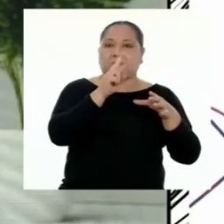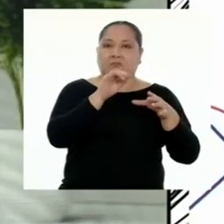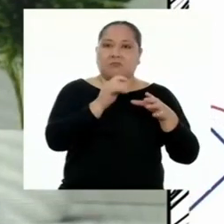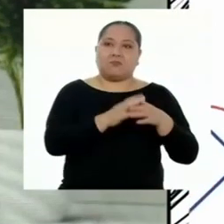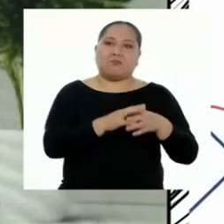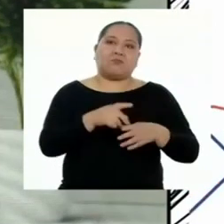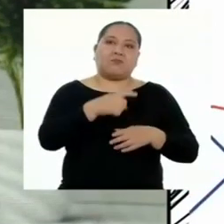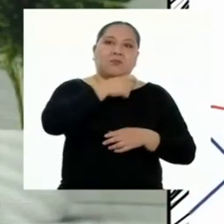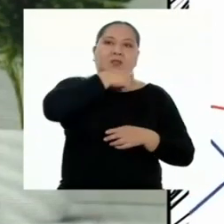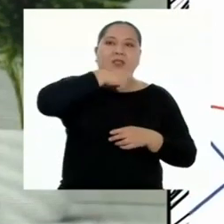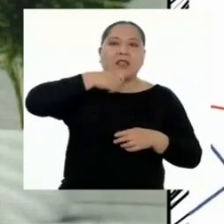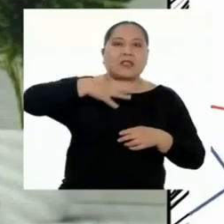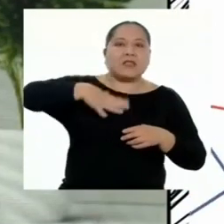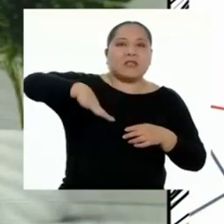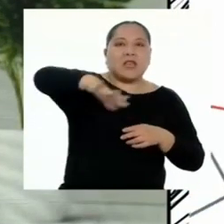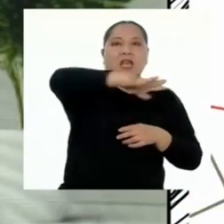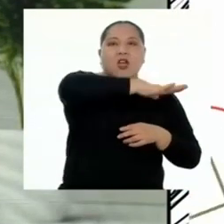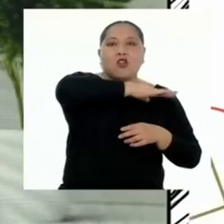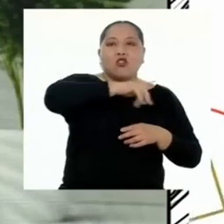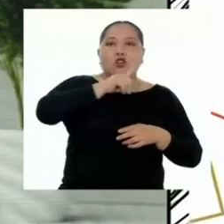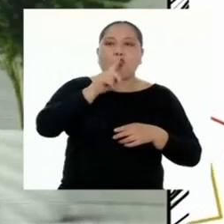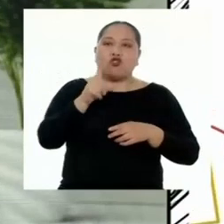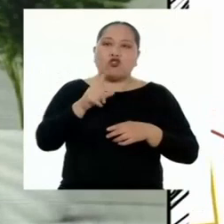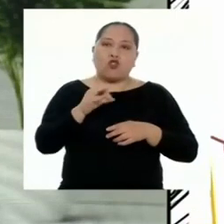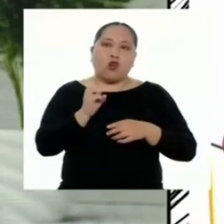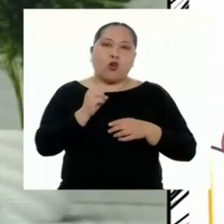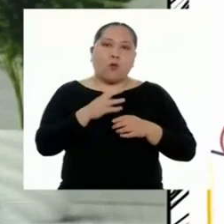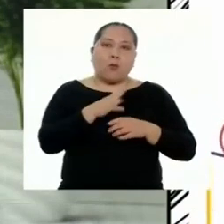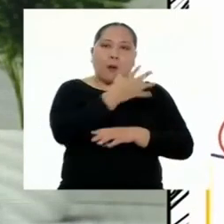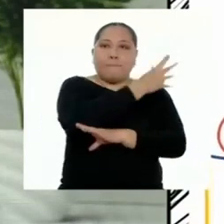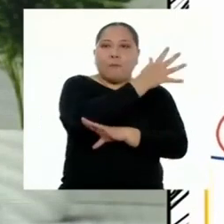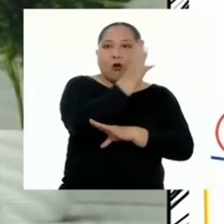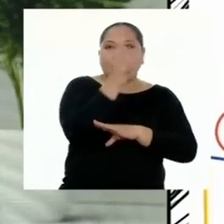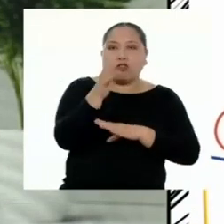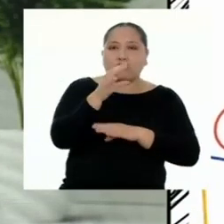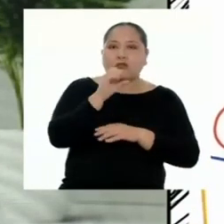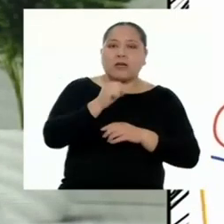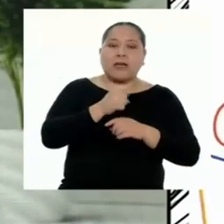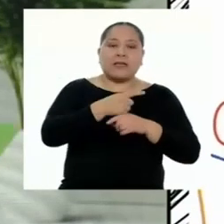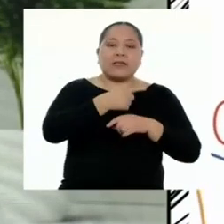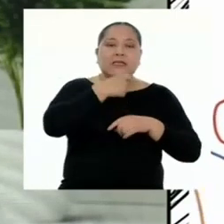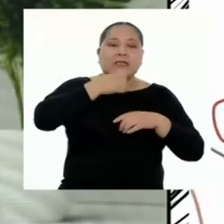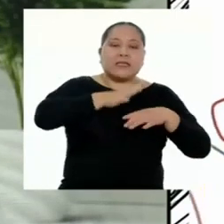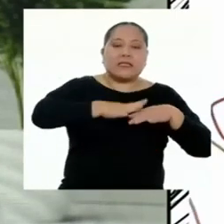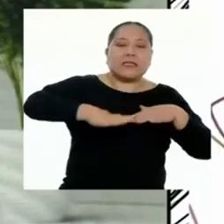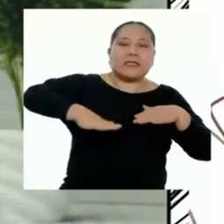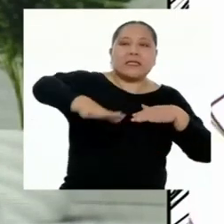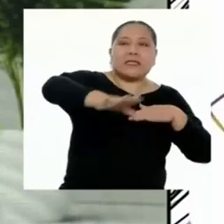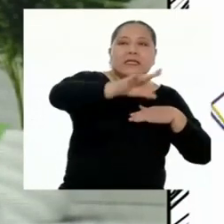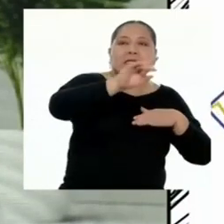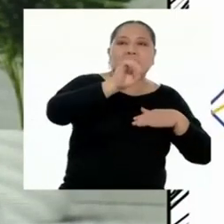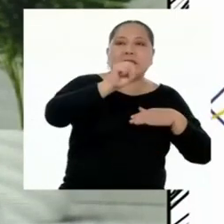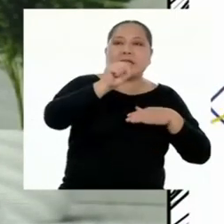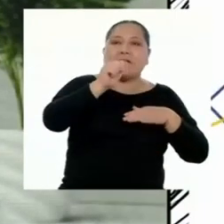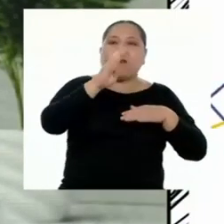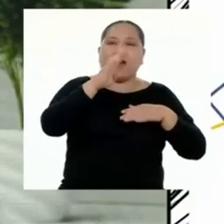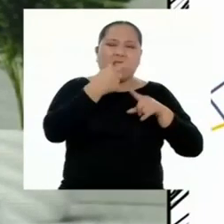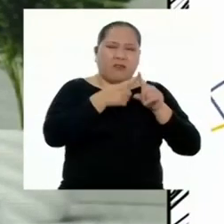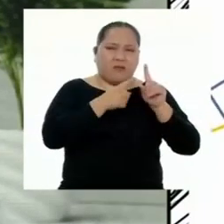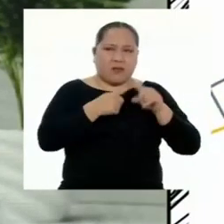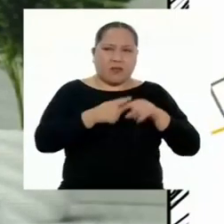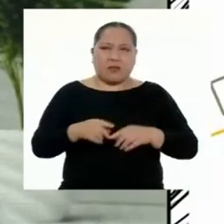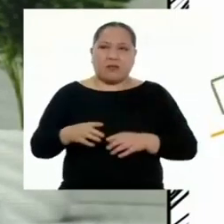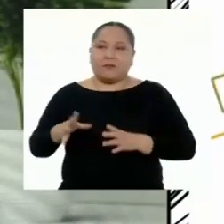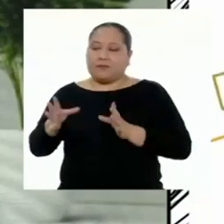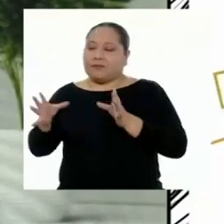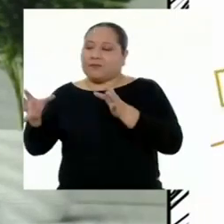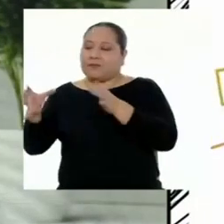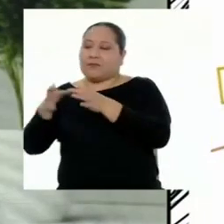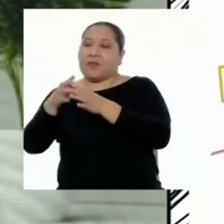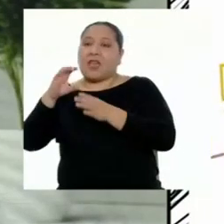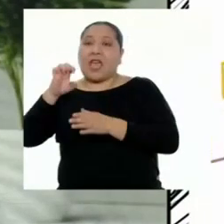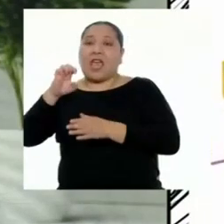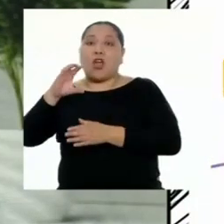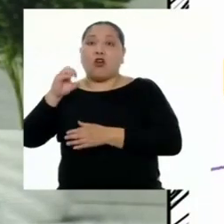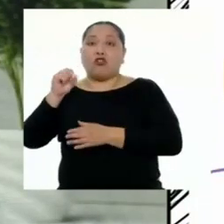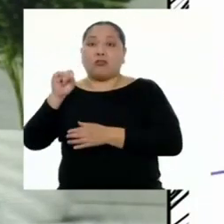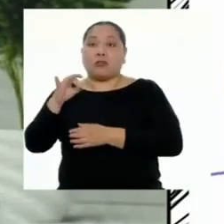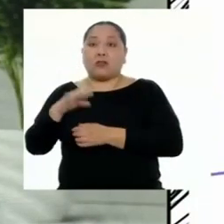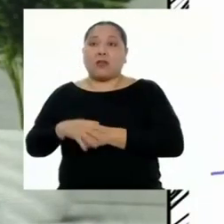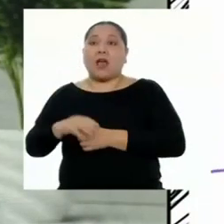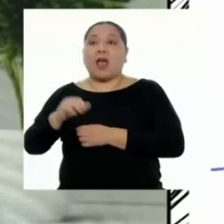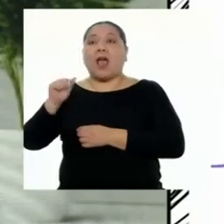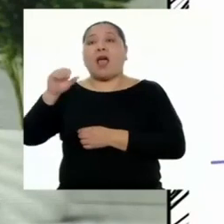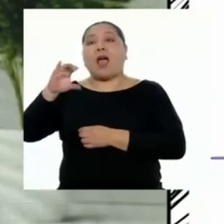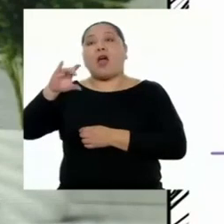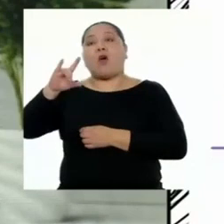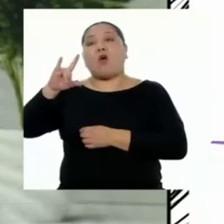por los desiertos, las lomas, los bosques, las sabanas, entre otras. Los ecosistemas acuáticos, que se